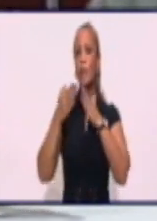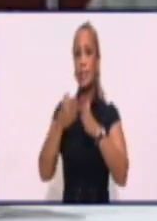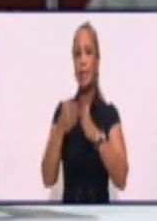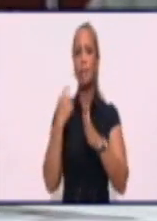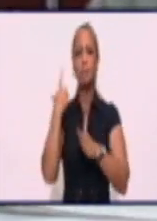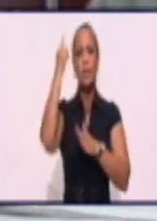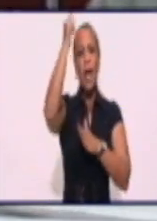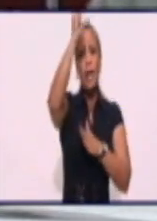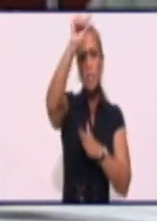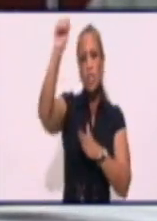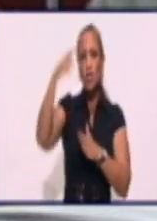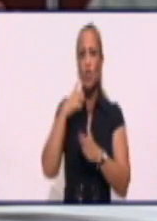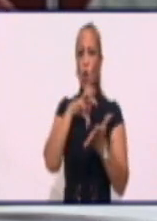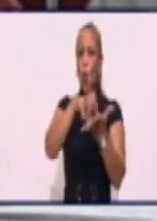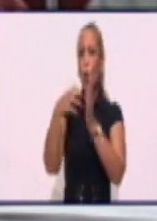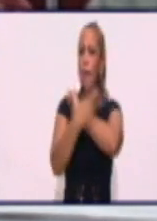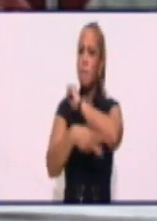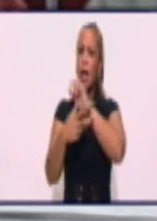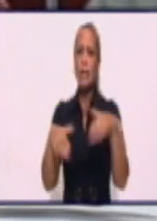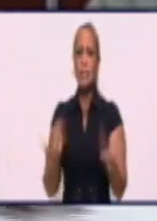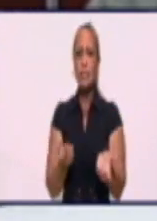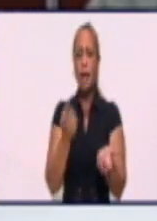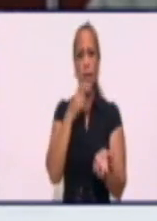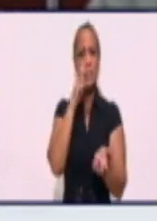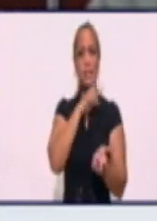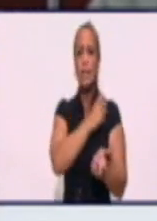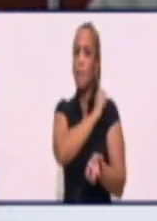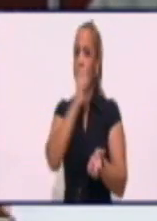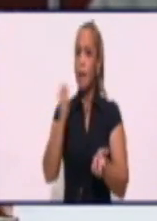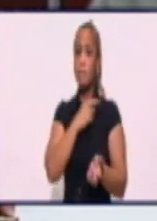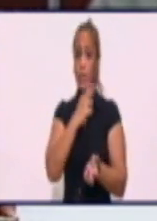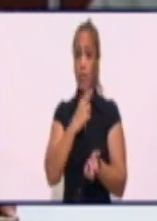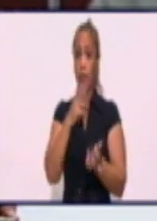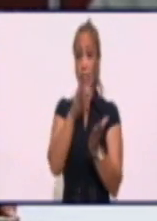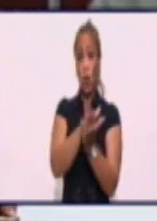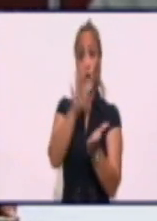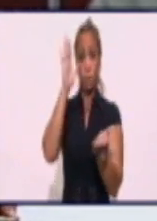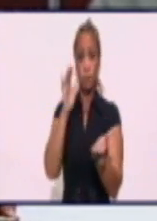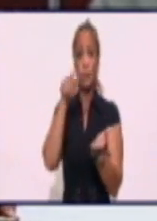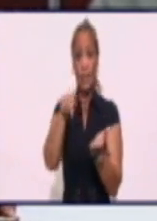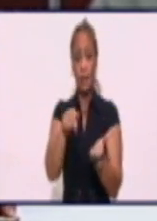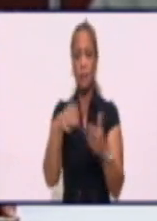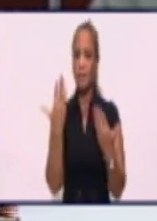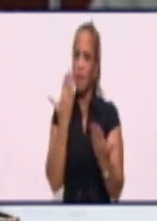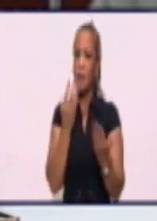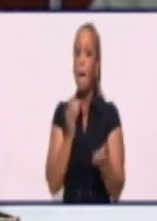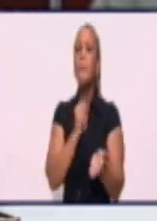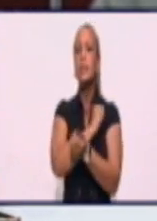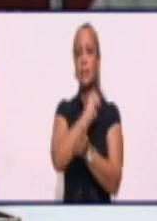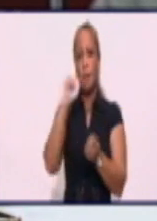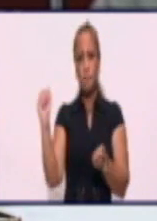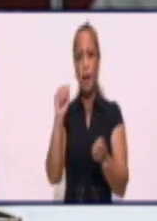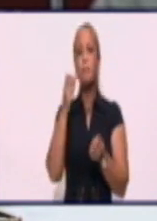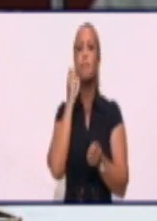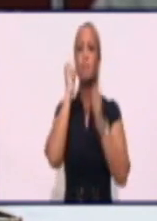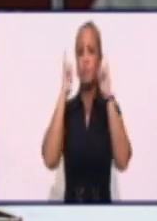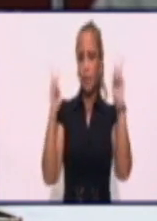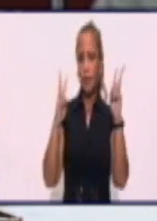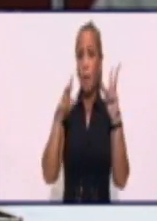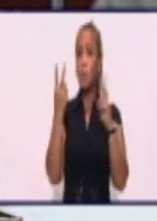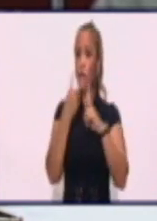salvar vidas sin otro compromiso que no sea el de salvar vidas, porque para eso la revolución lo